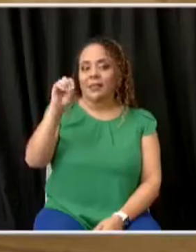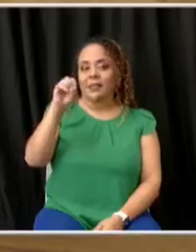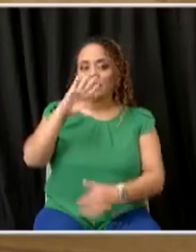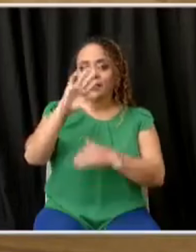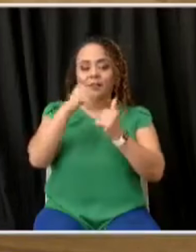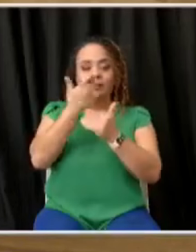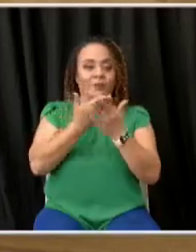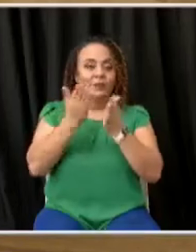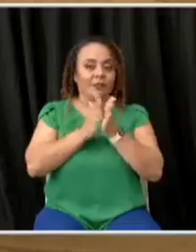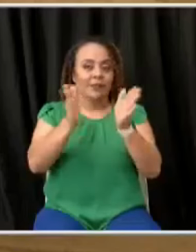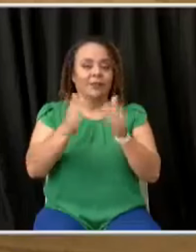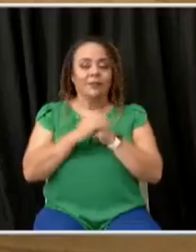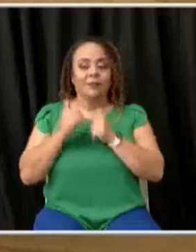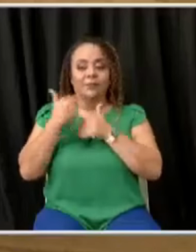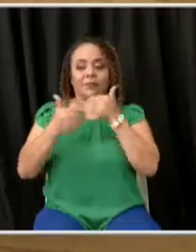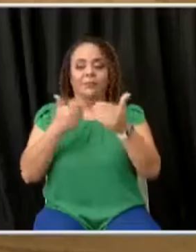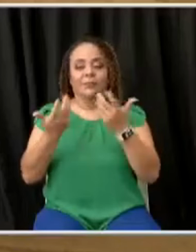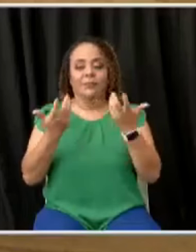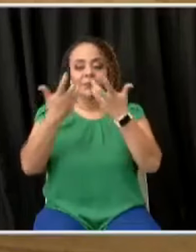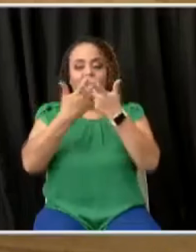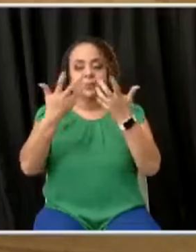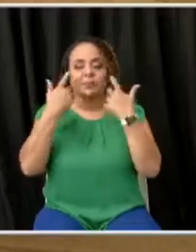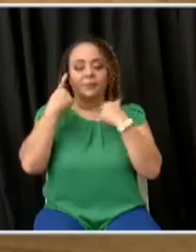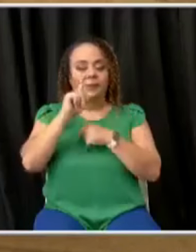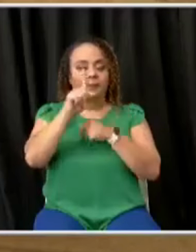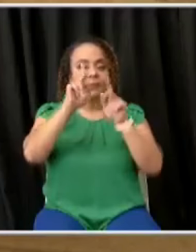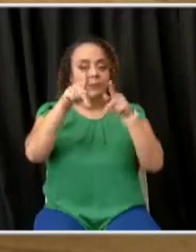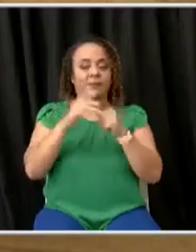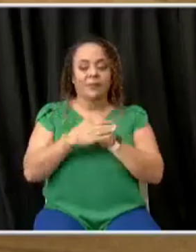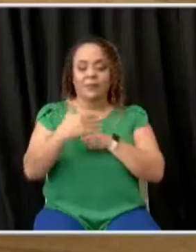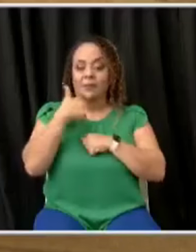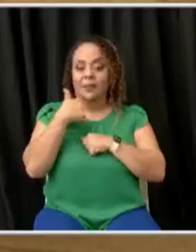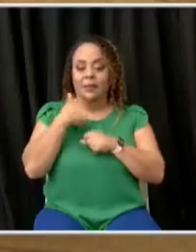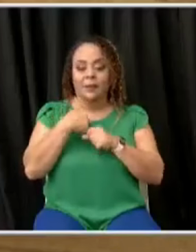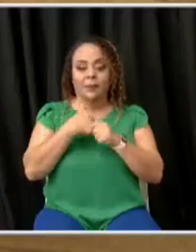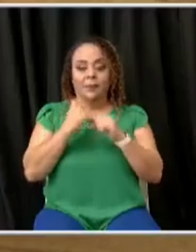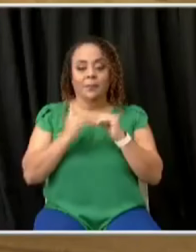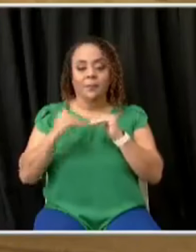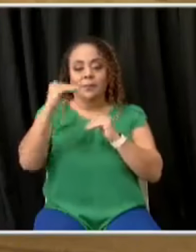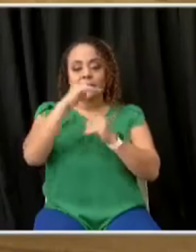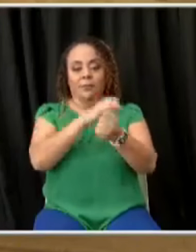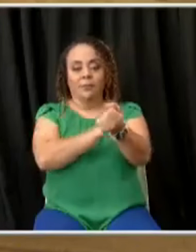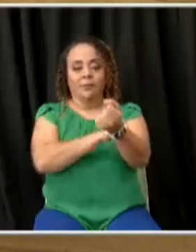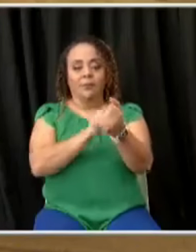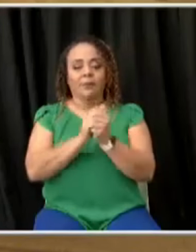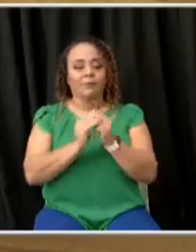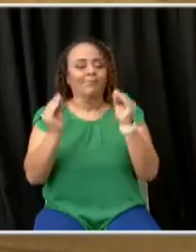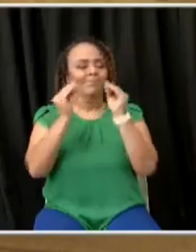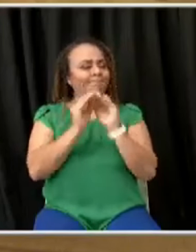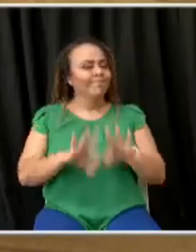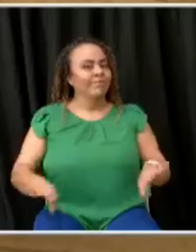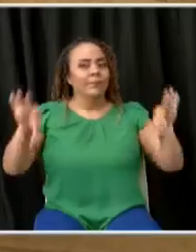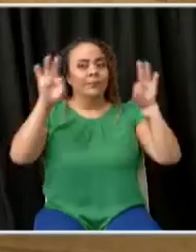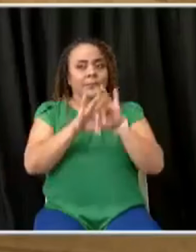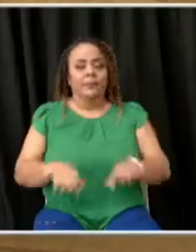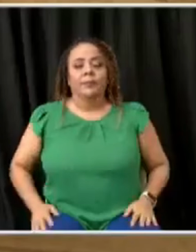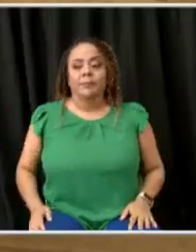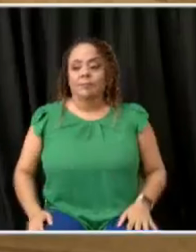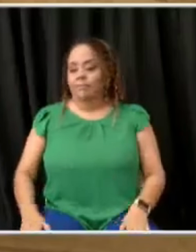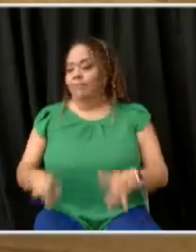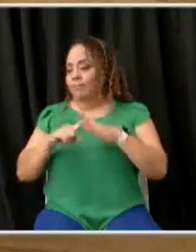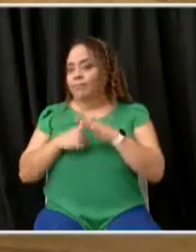que el proceso de aclimatación para una persona que tiene presión alta, lo más importante y de